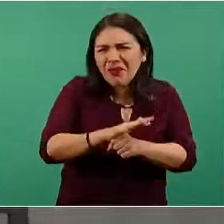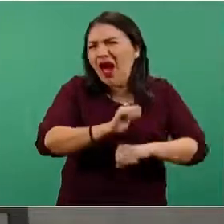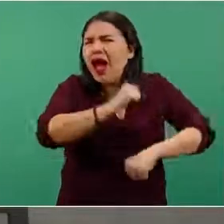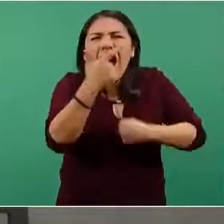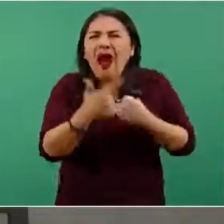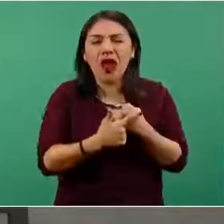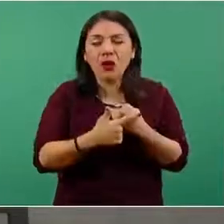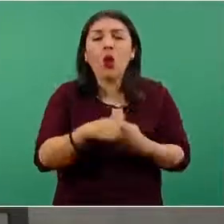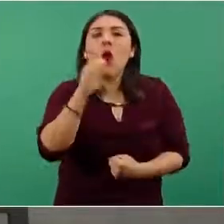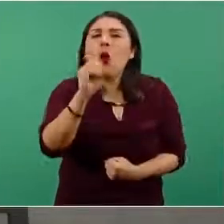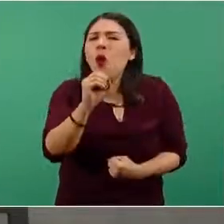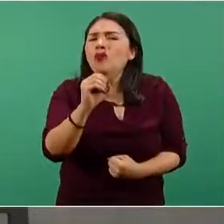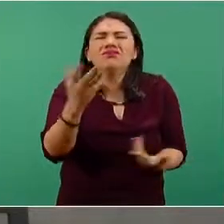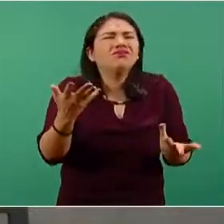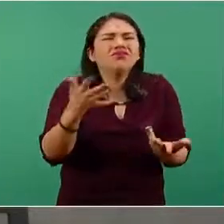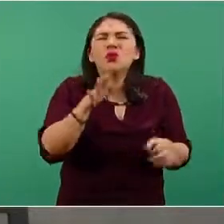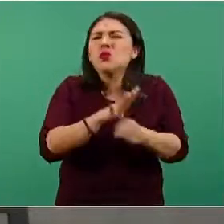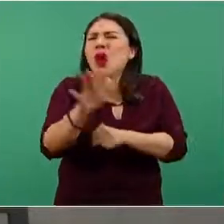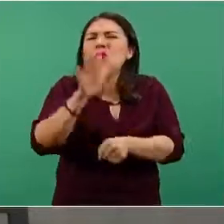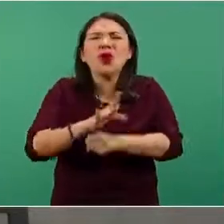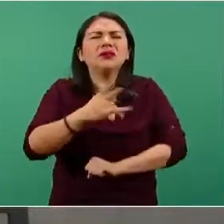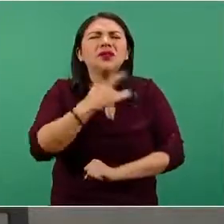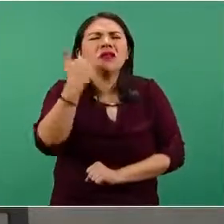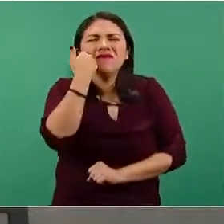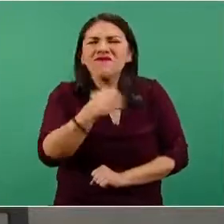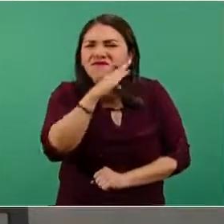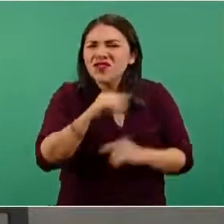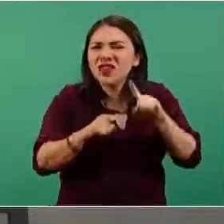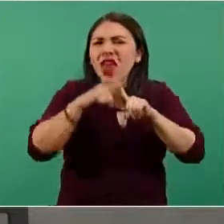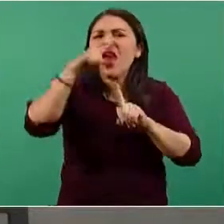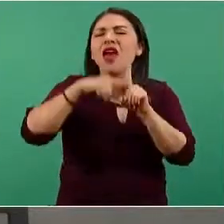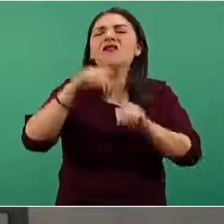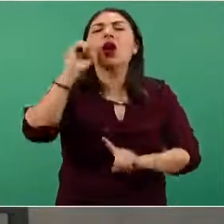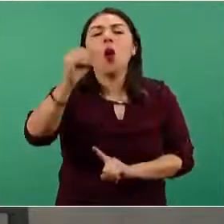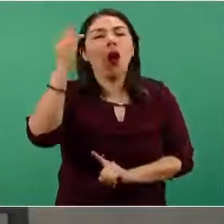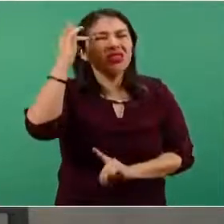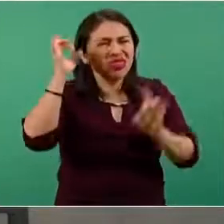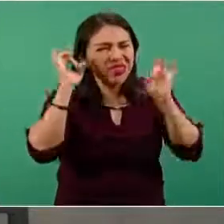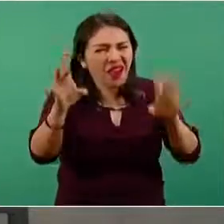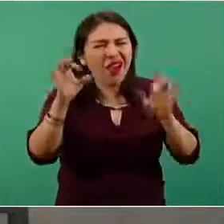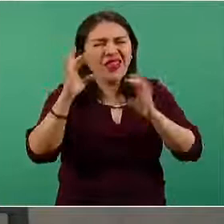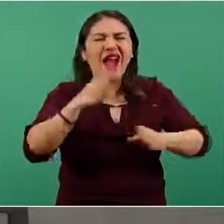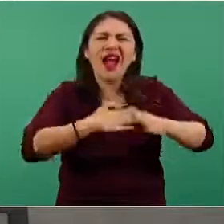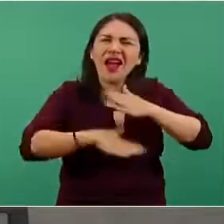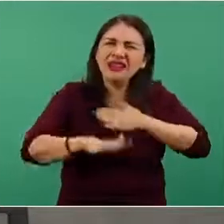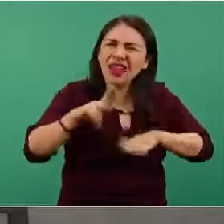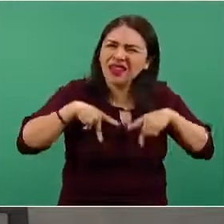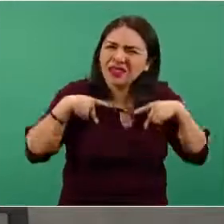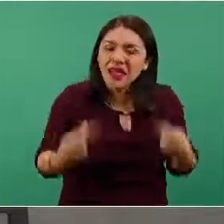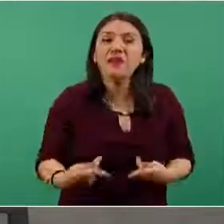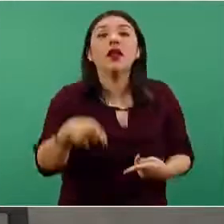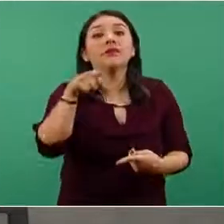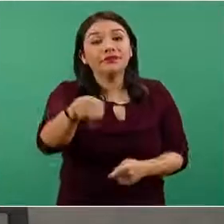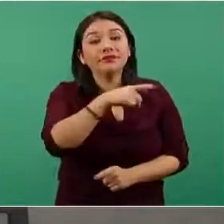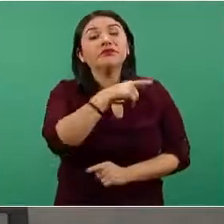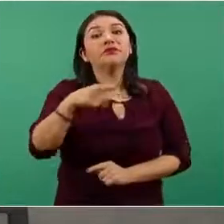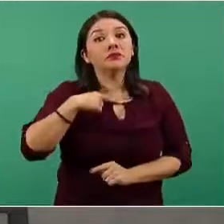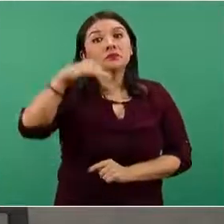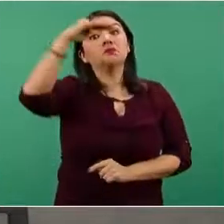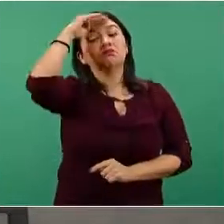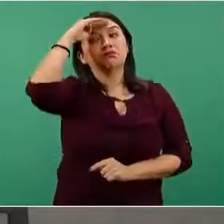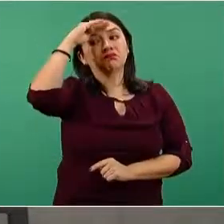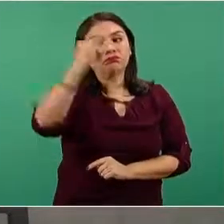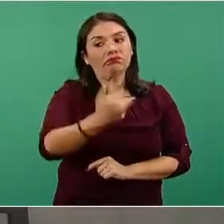respiratoria, o cualquier síntoma general, como fiebre, como dolor de cabeza, como fatiga, deben ser consideradas